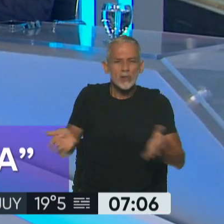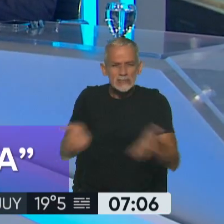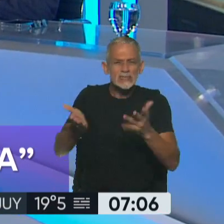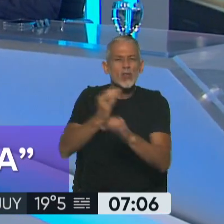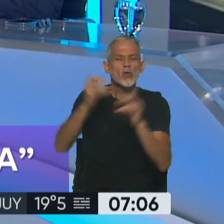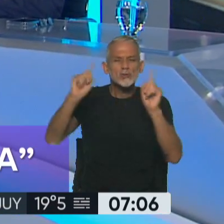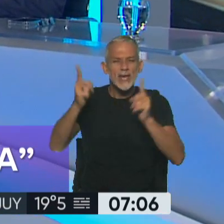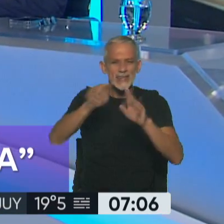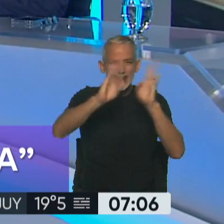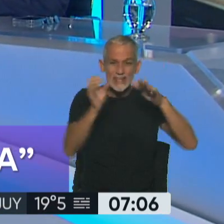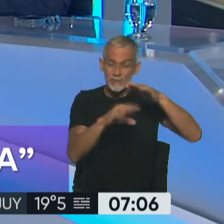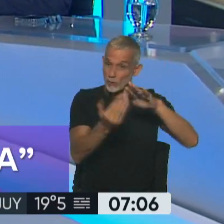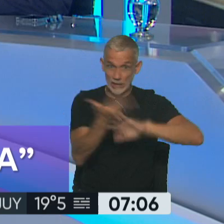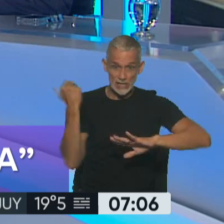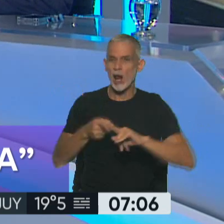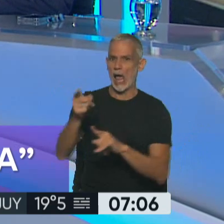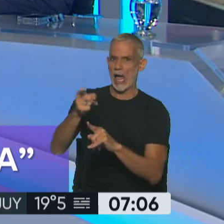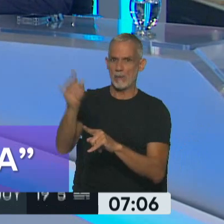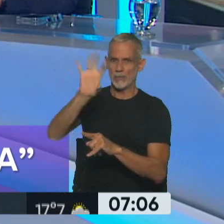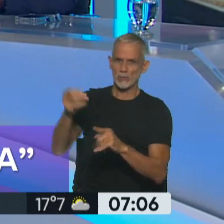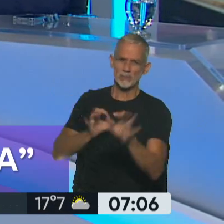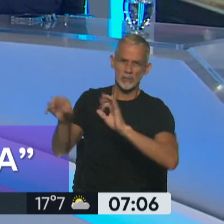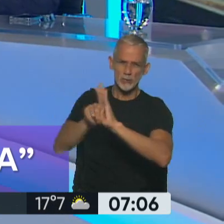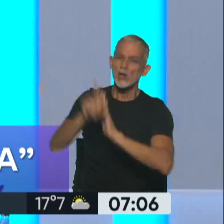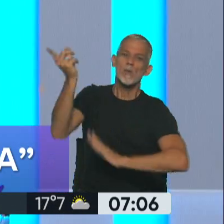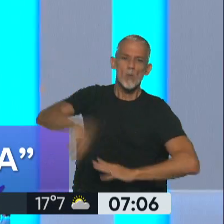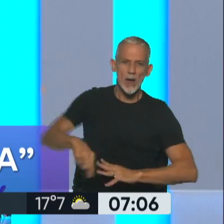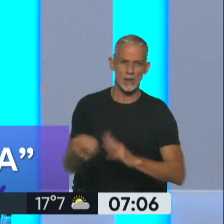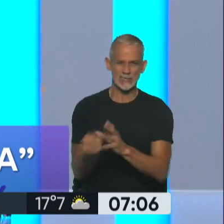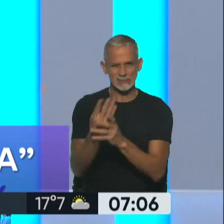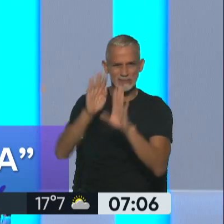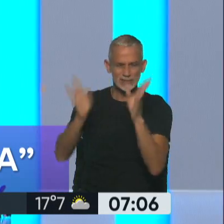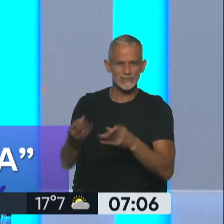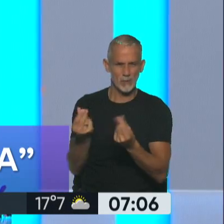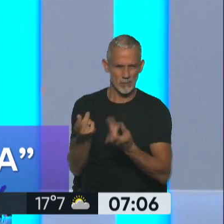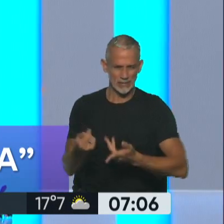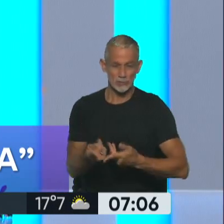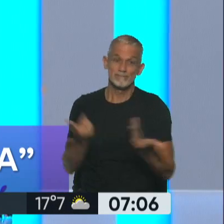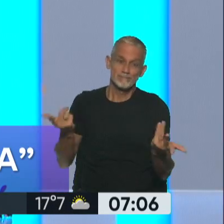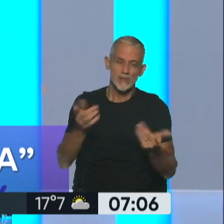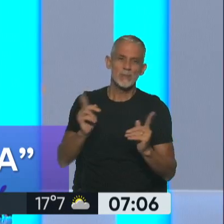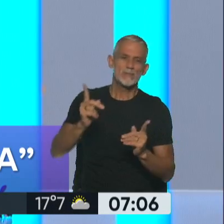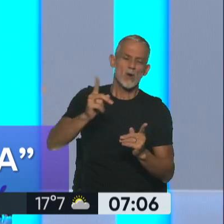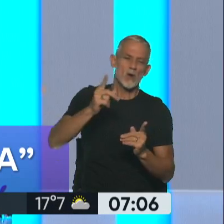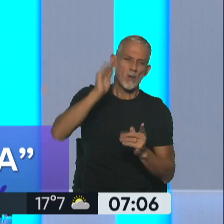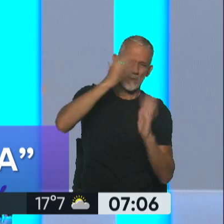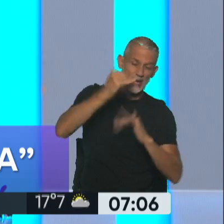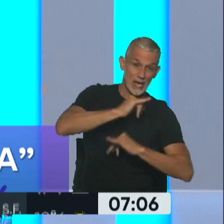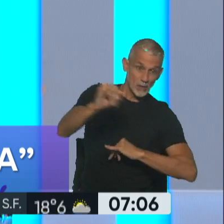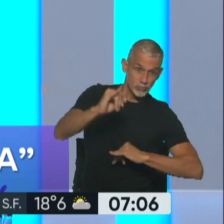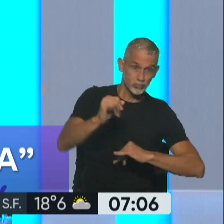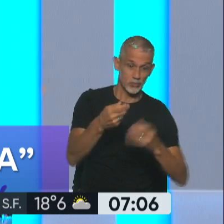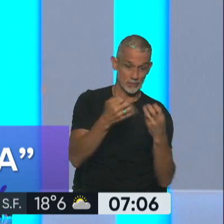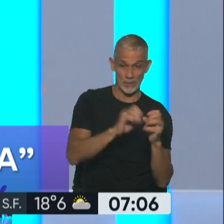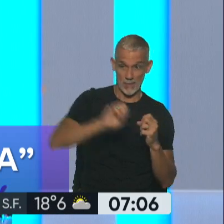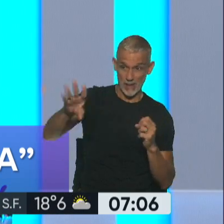varias discusiones que se van a dar en el Congreso paralelamente con los proyectos que anunció el presidente de la Nación que va a estar enviando